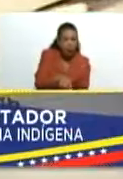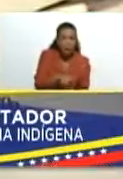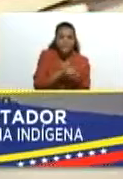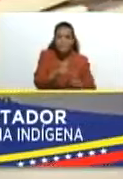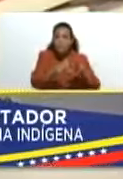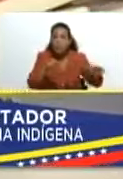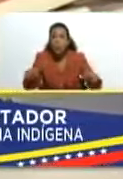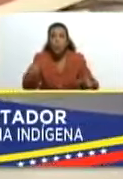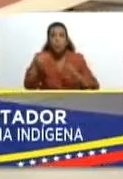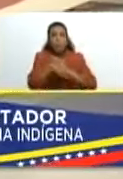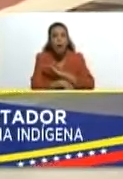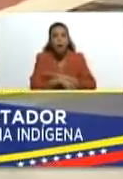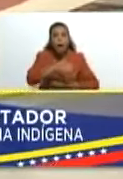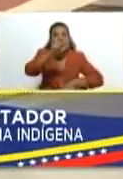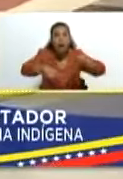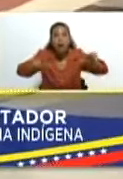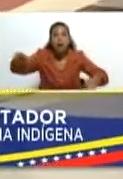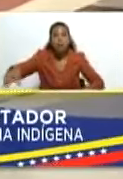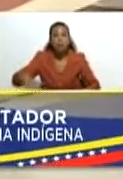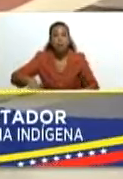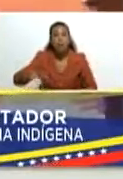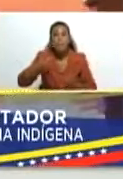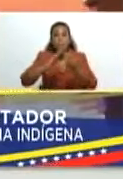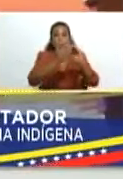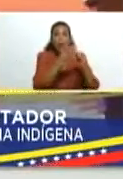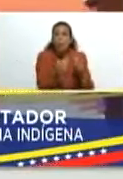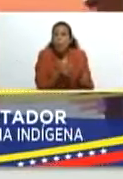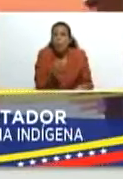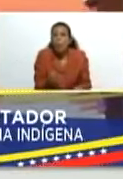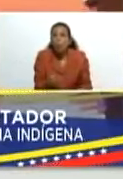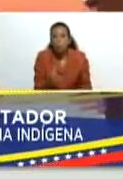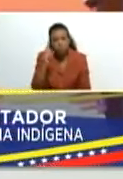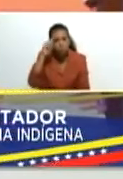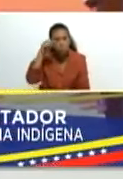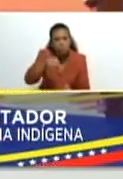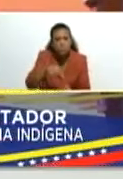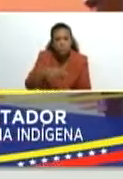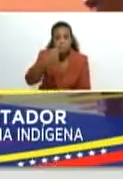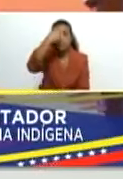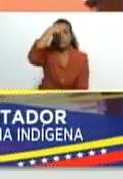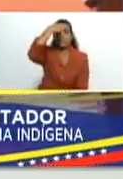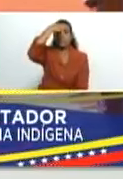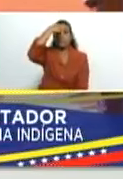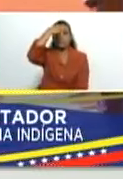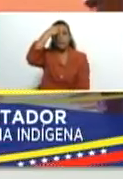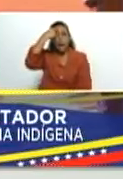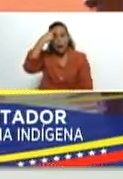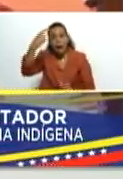llegue a profundidad, de verdad, llegue? ¿Mm?